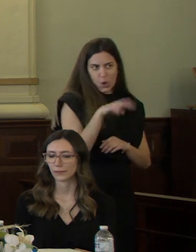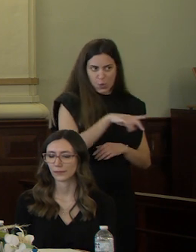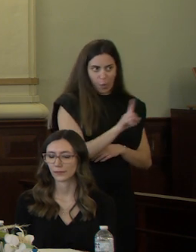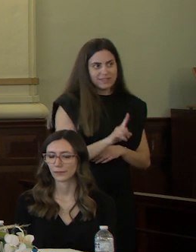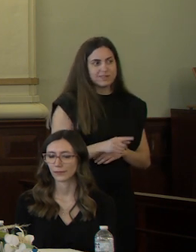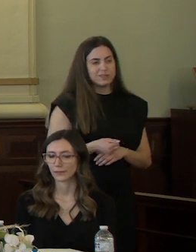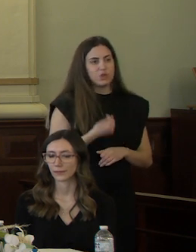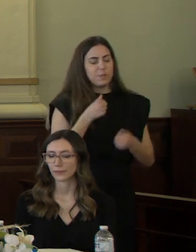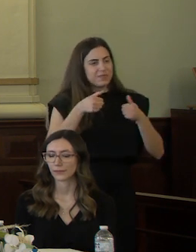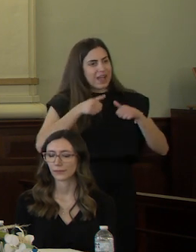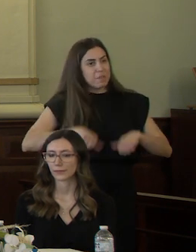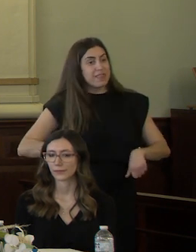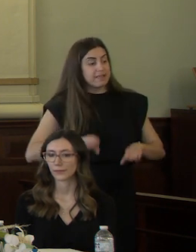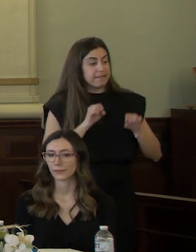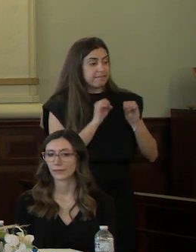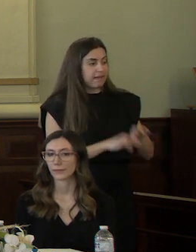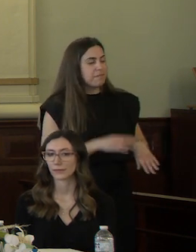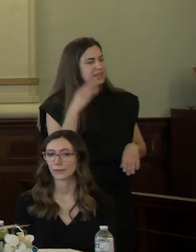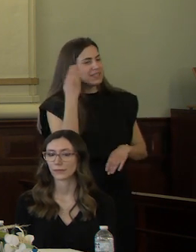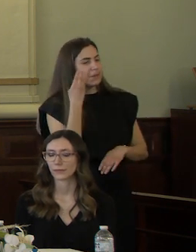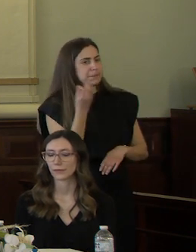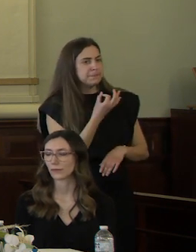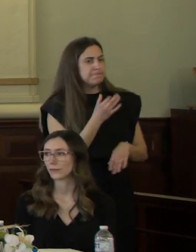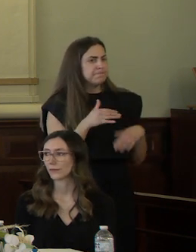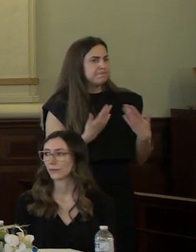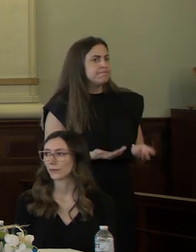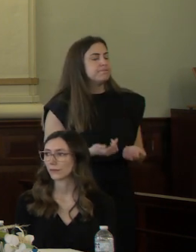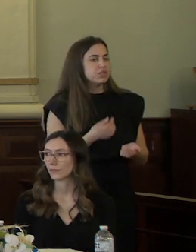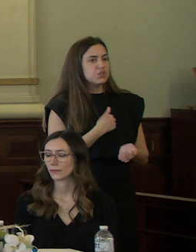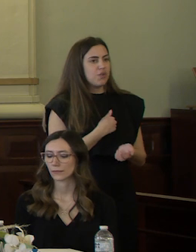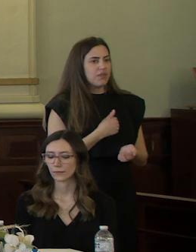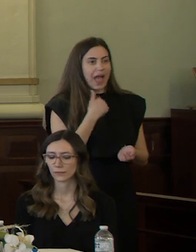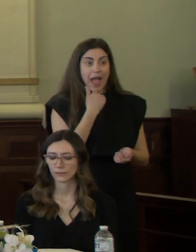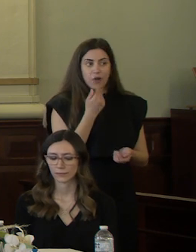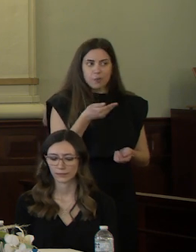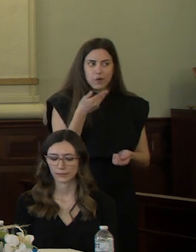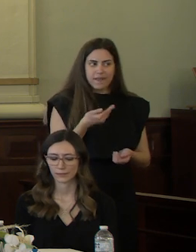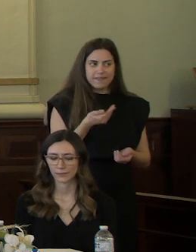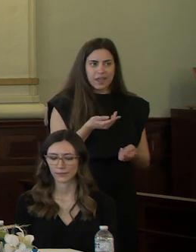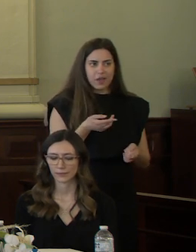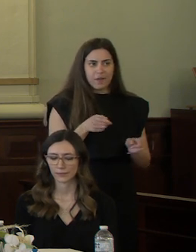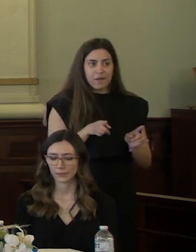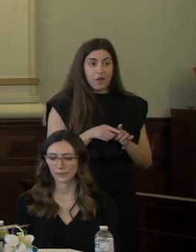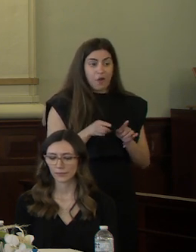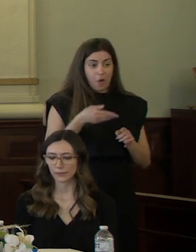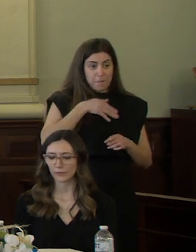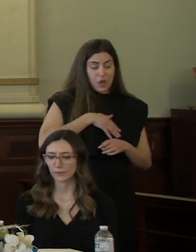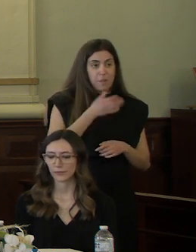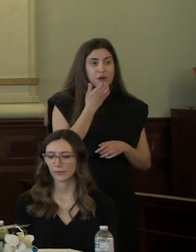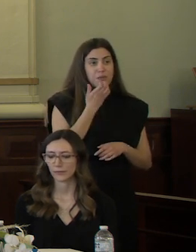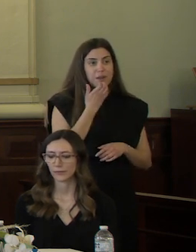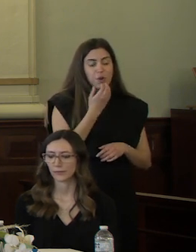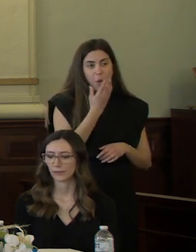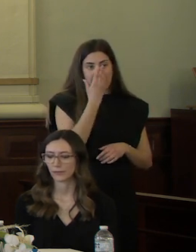de Albacete, pues pensaba, bueno, me llevaré una parte importante conmigo, pues porque un perro guía dura